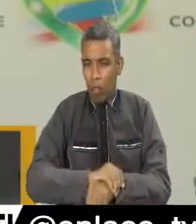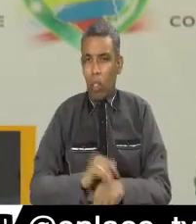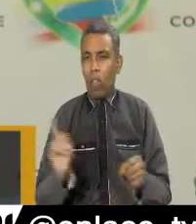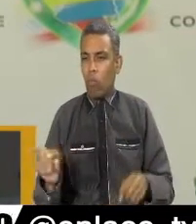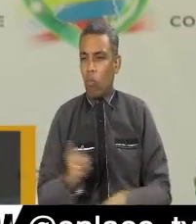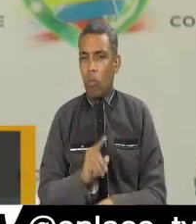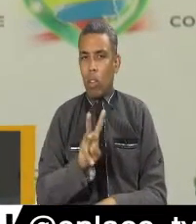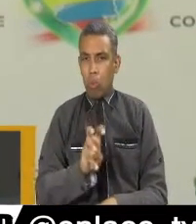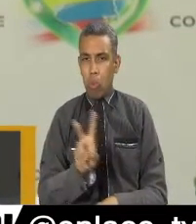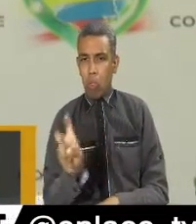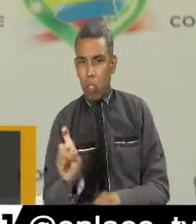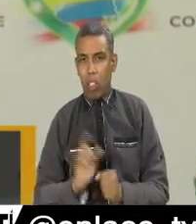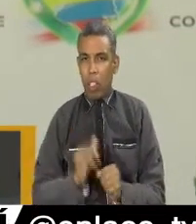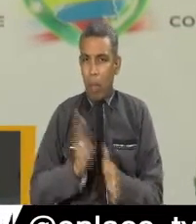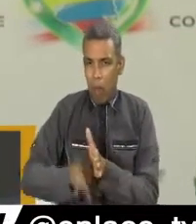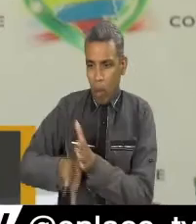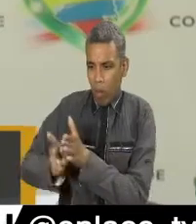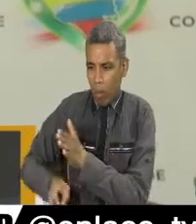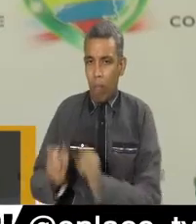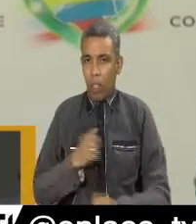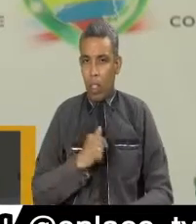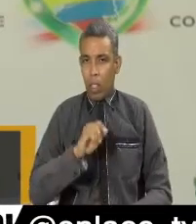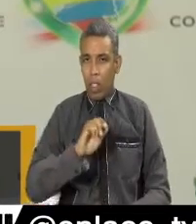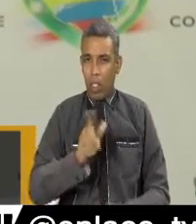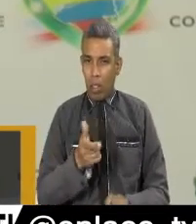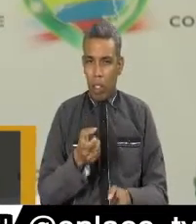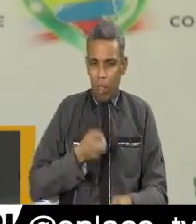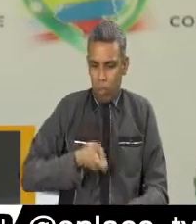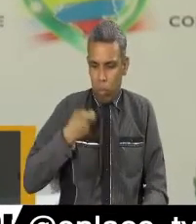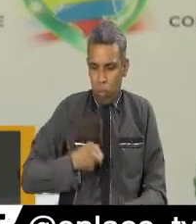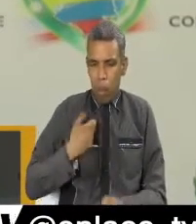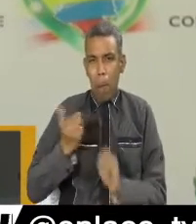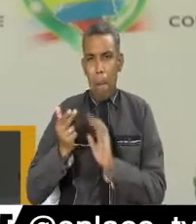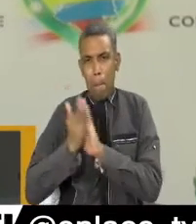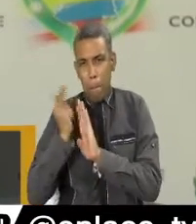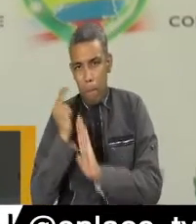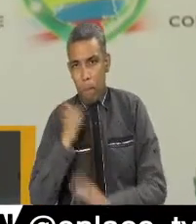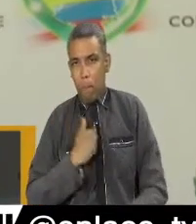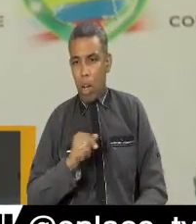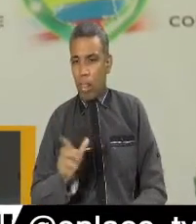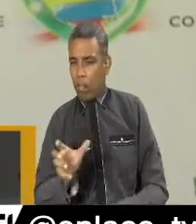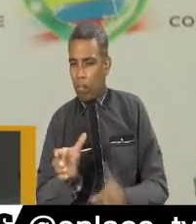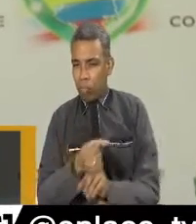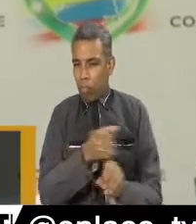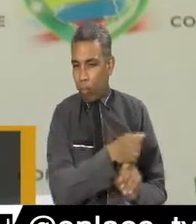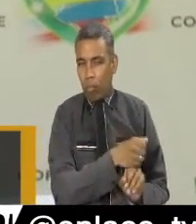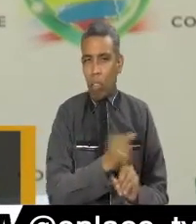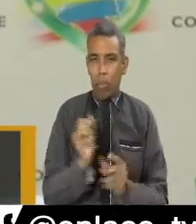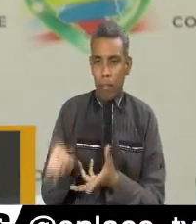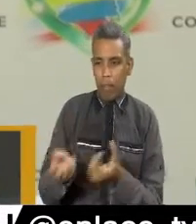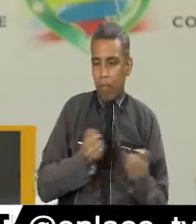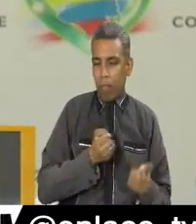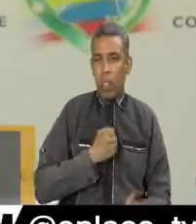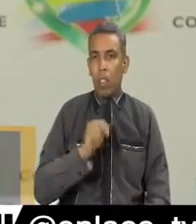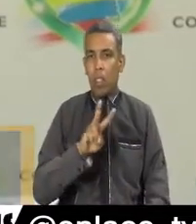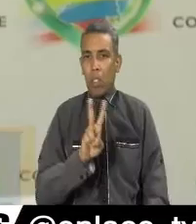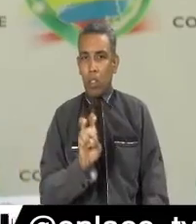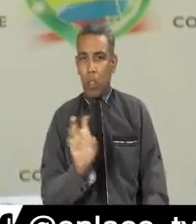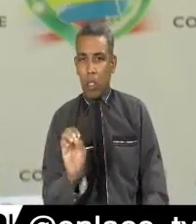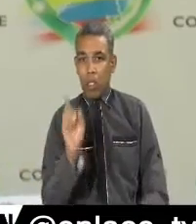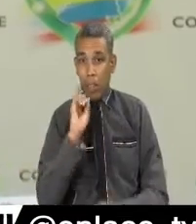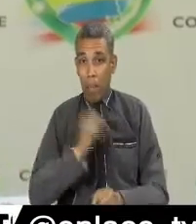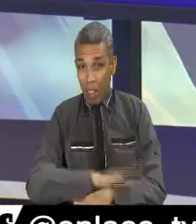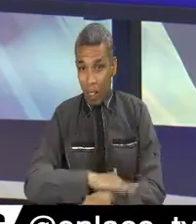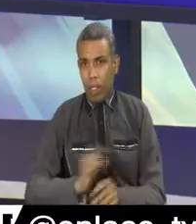alrededor de 270 armas de fuego. Nosotros, por supuesto, estaremos ampliando esta información en nuestra emisión de las 6:00 p.m. Continúen ustedes con más desde el estudio.